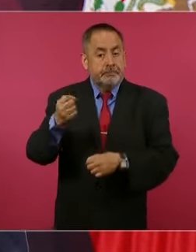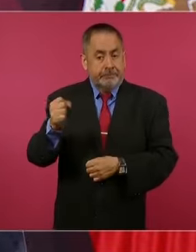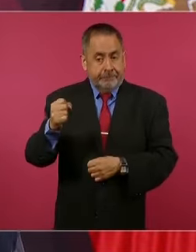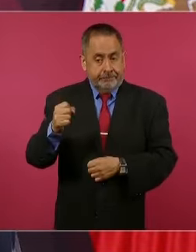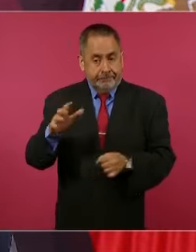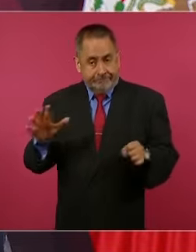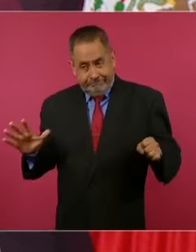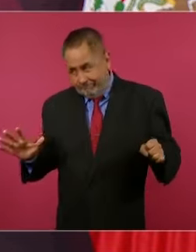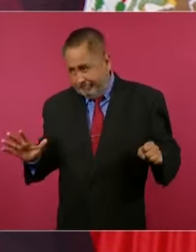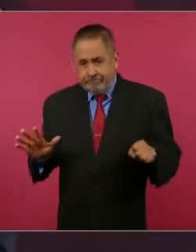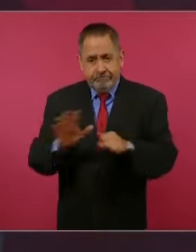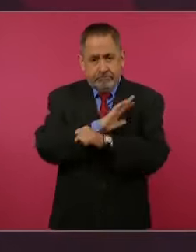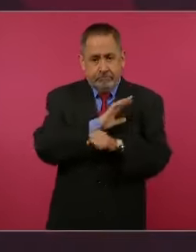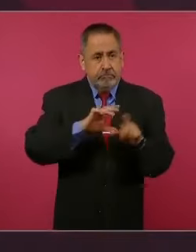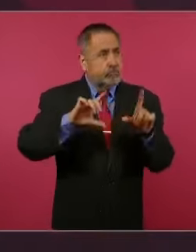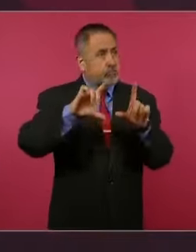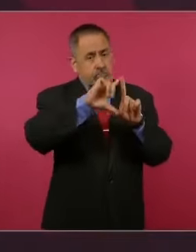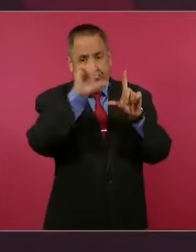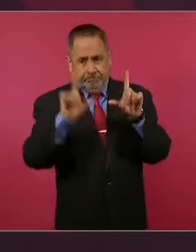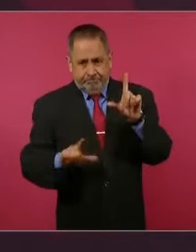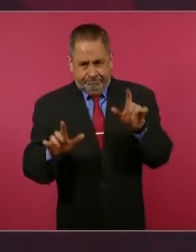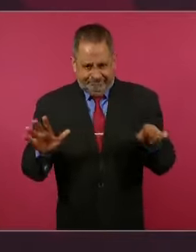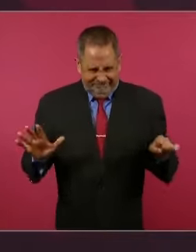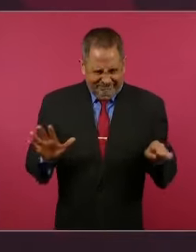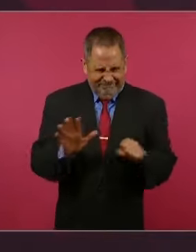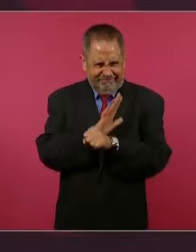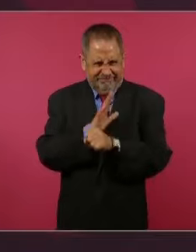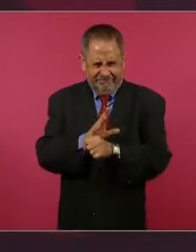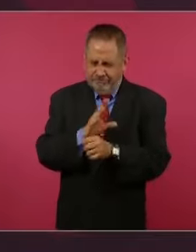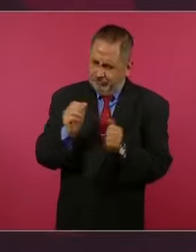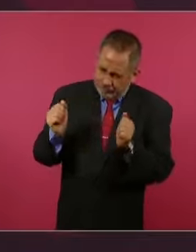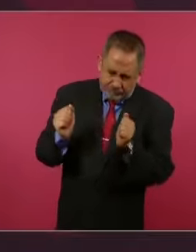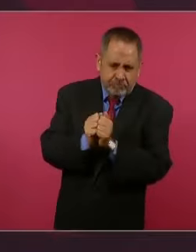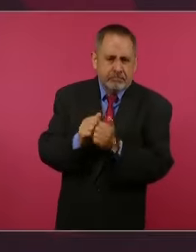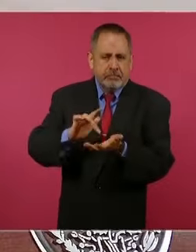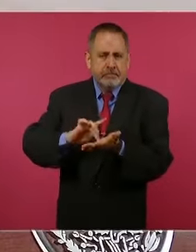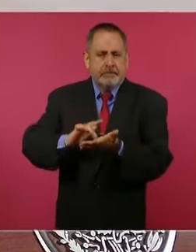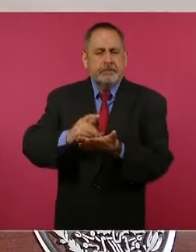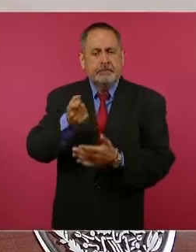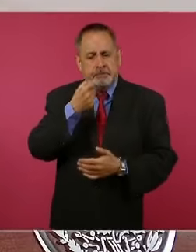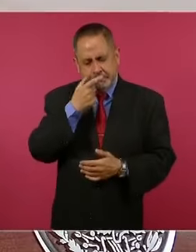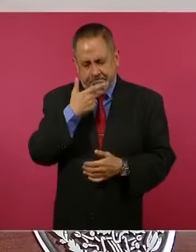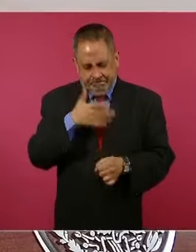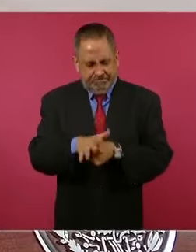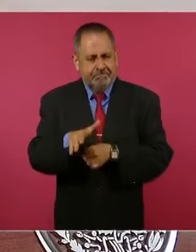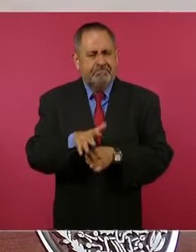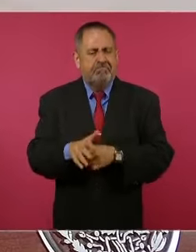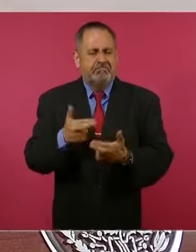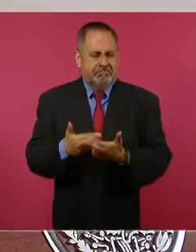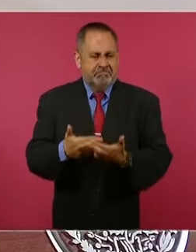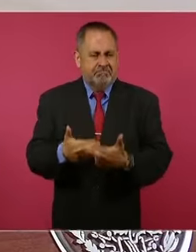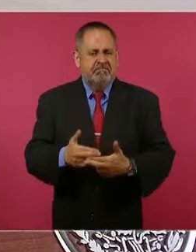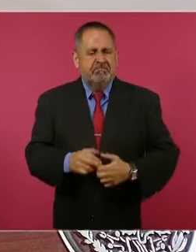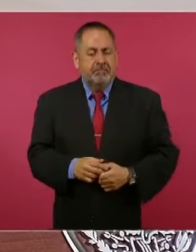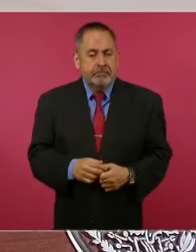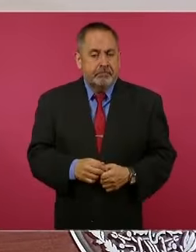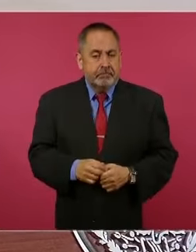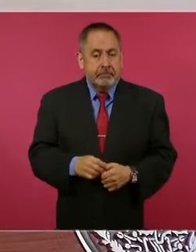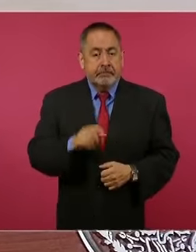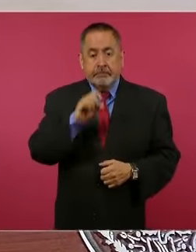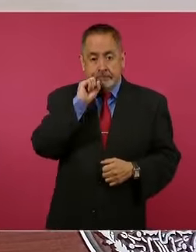en todo el sistema de salud pública y vamos a hacer algo también importante vamos a